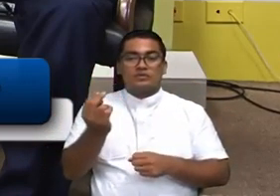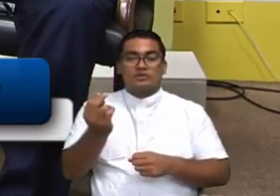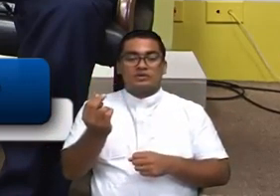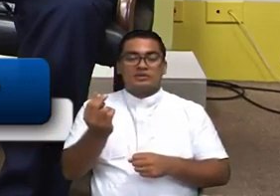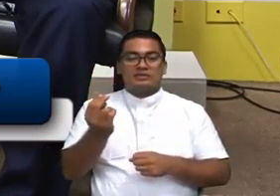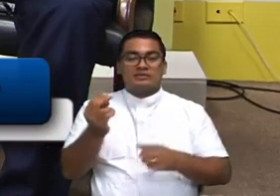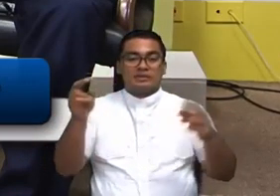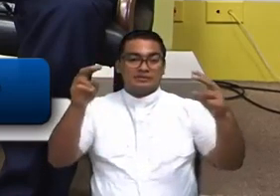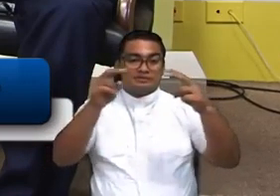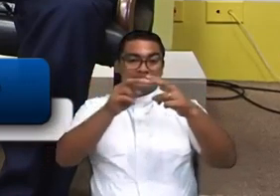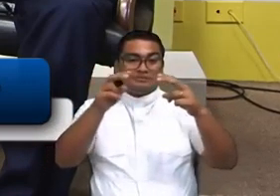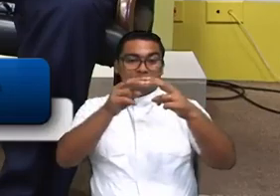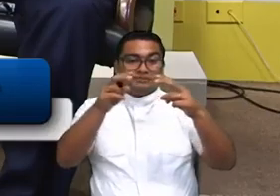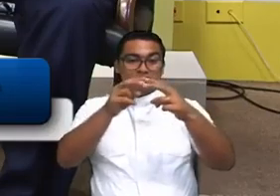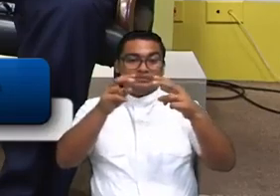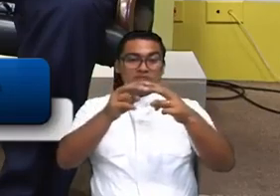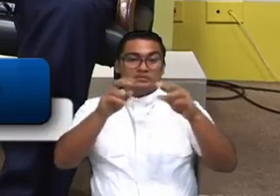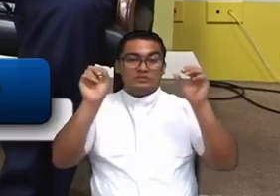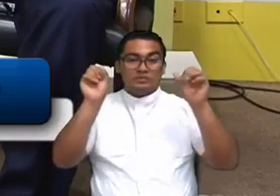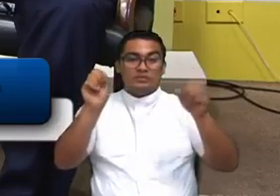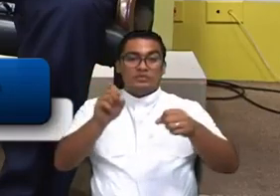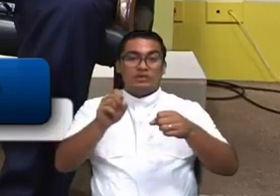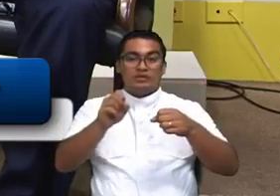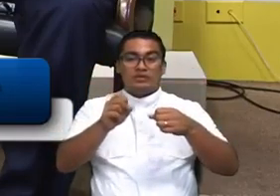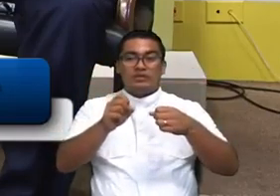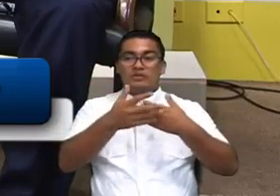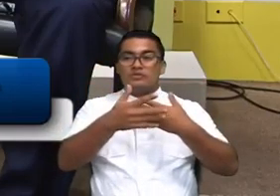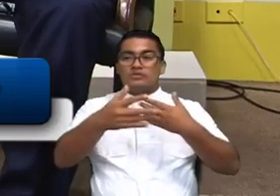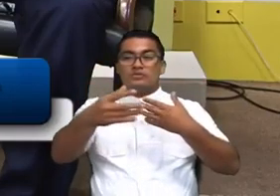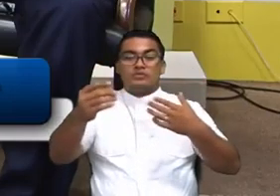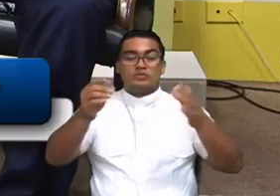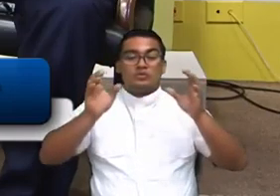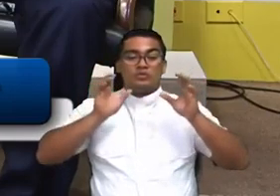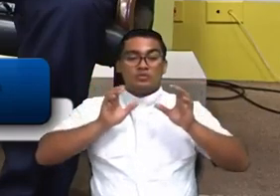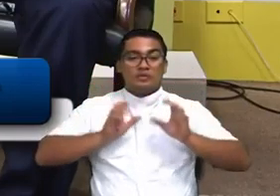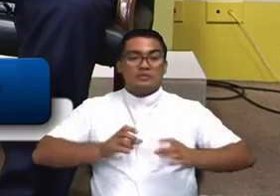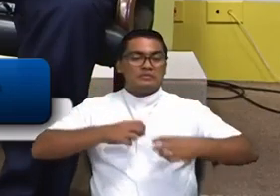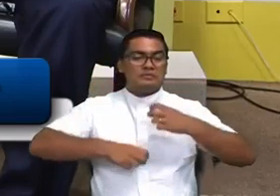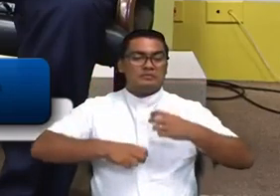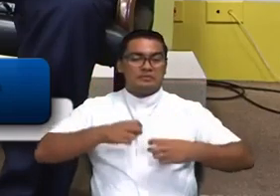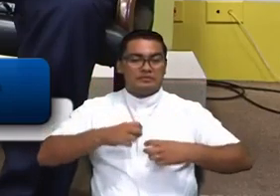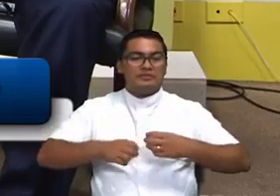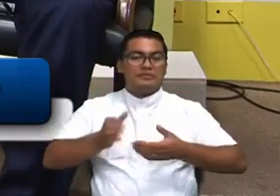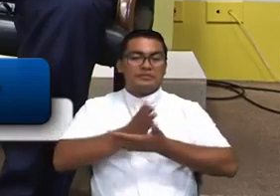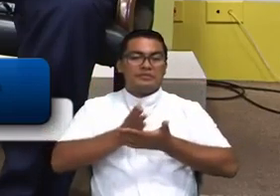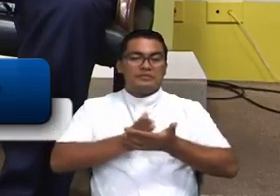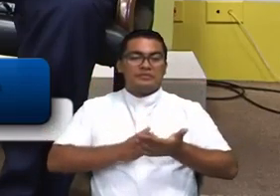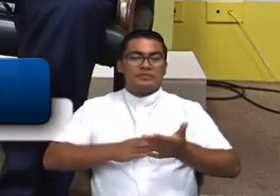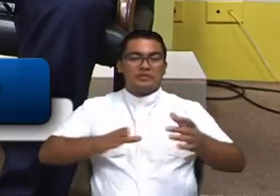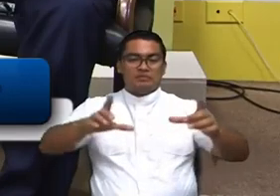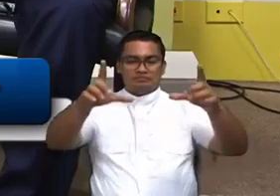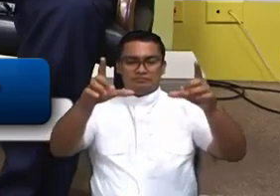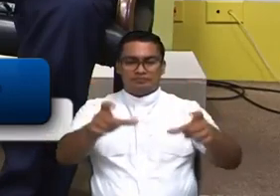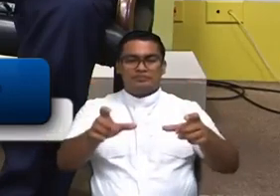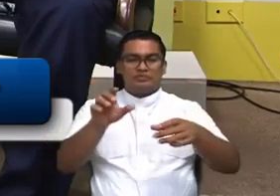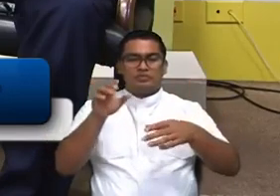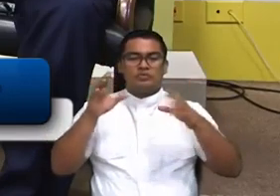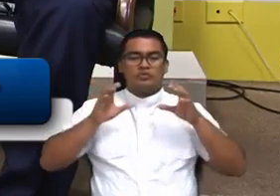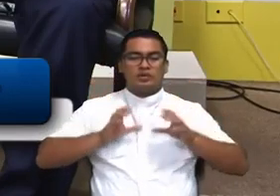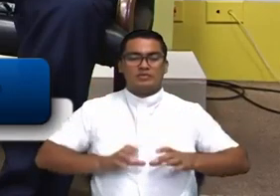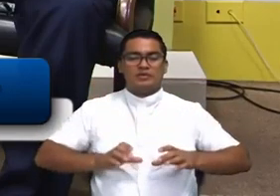decir, aquellos que pueden ocasionar algún problema en los tejidos y aquellos que no utilizan energía ionizante. Cabe mencionar que